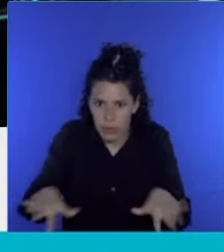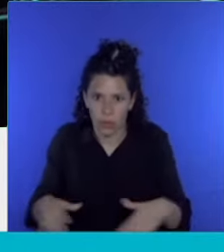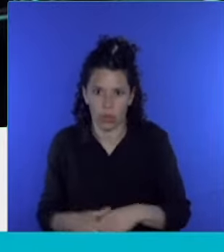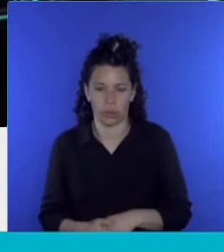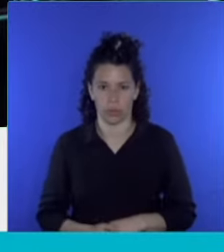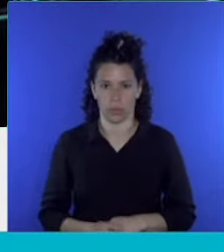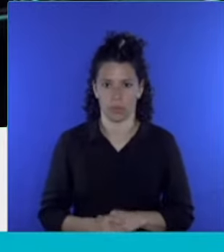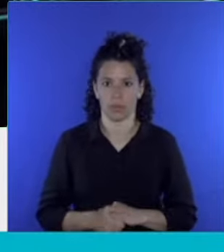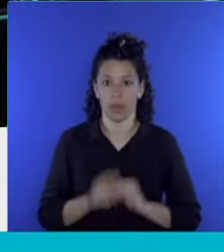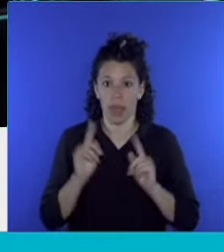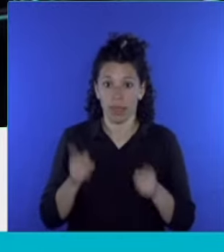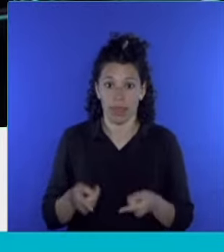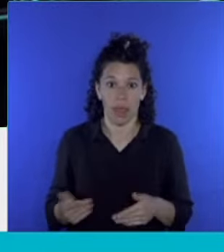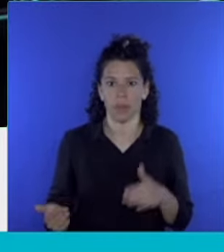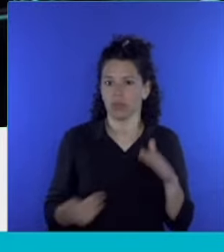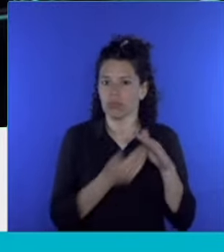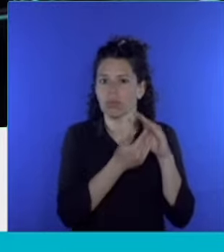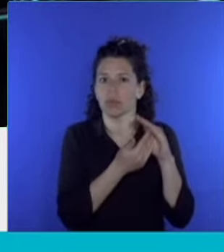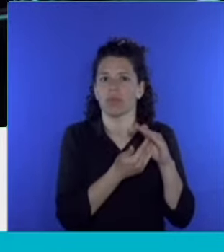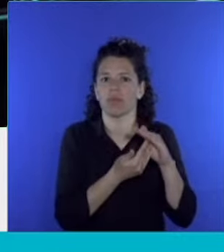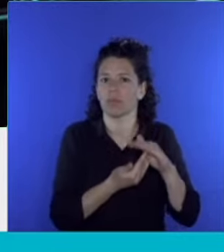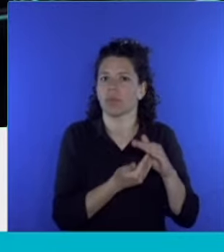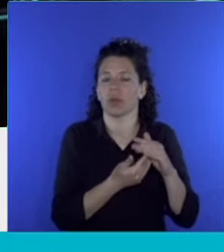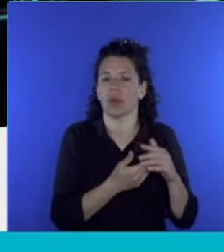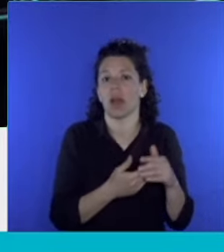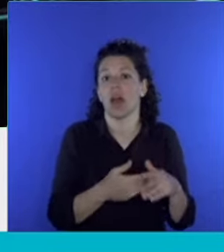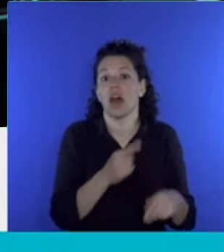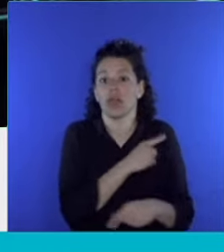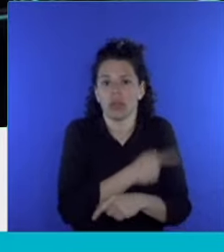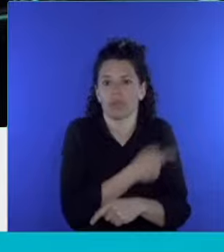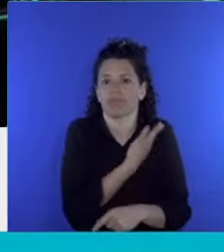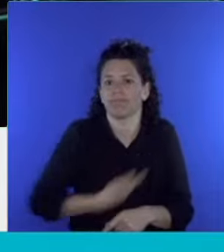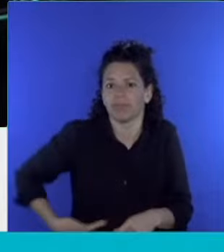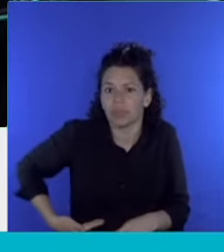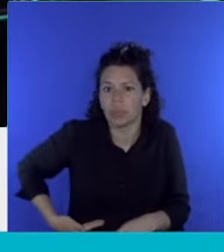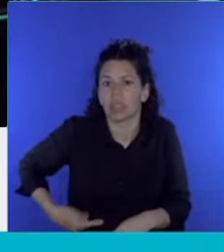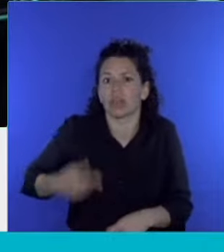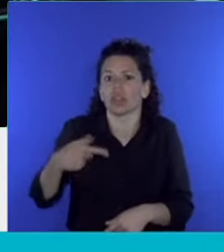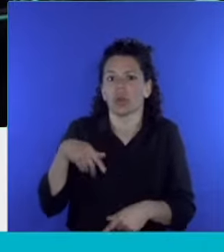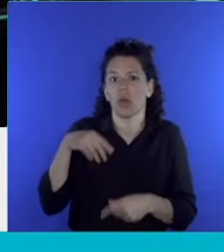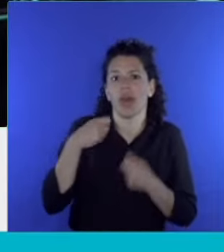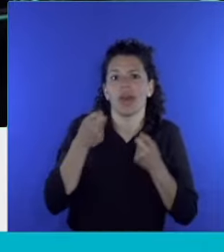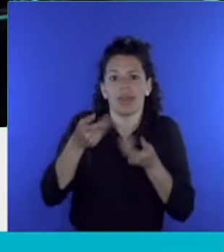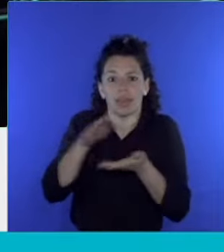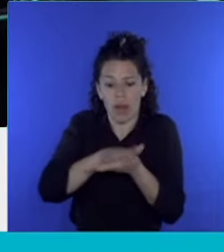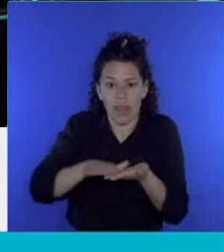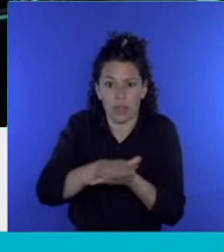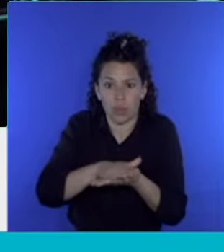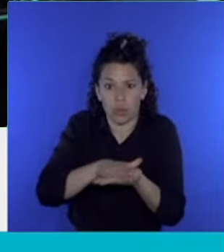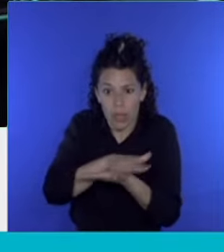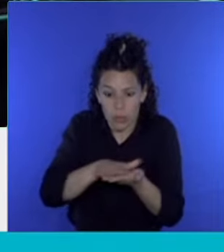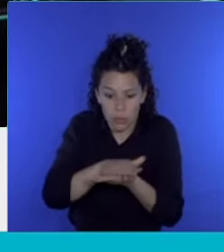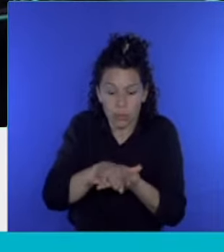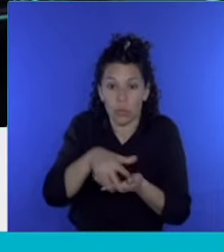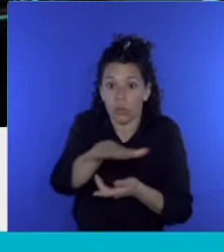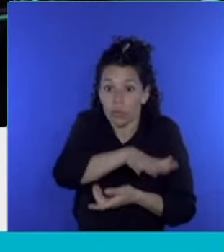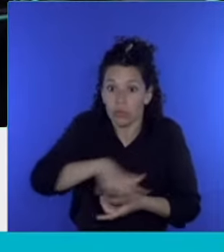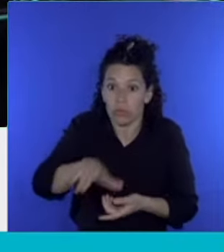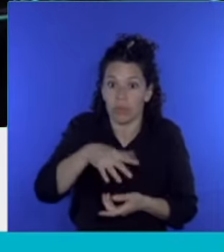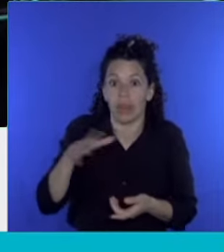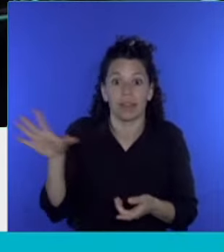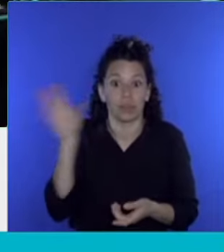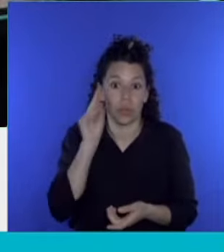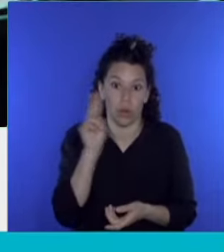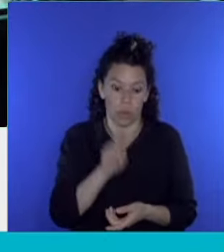una prioridad indelegable que tiene el poder ejecutivo de darle una solución a este sector y me parece que no